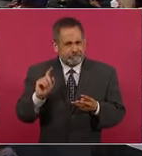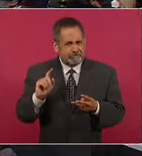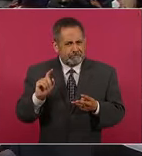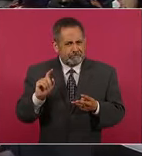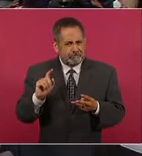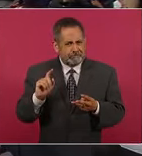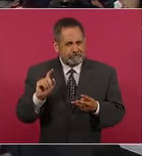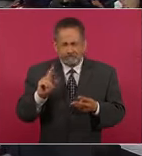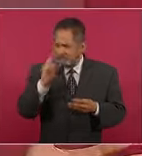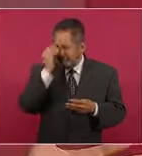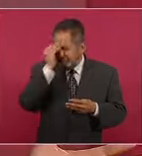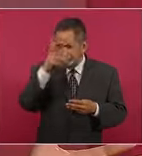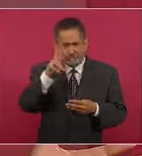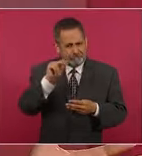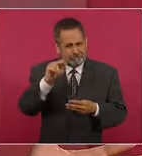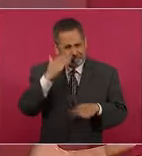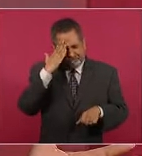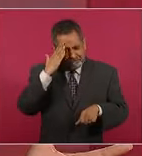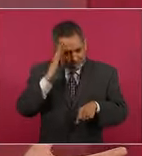no se me va a olvidar,